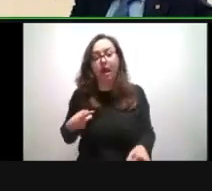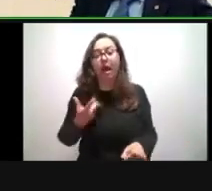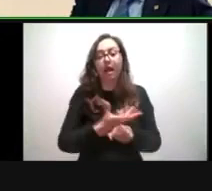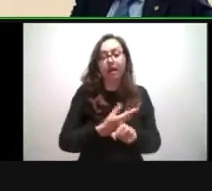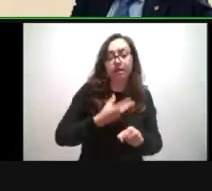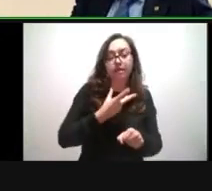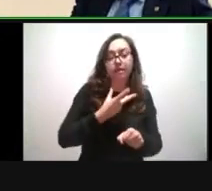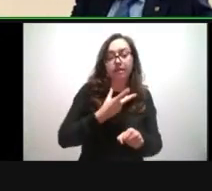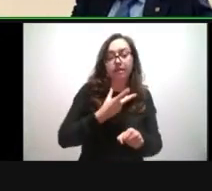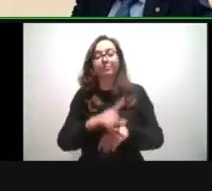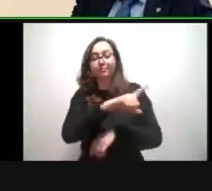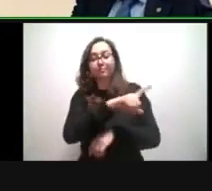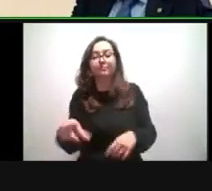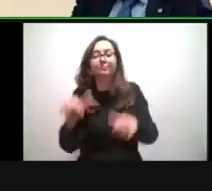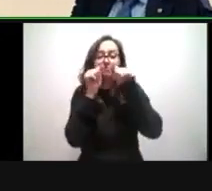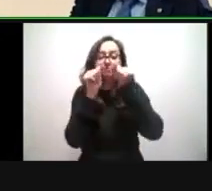atención.